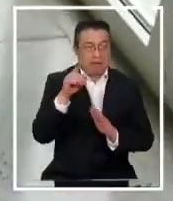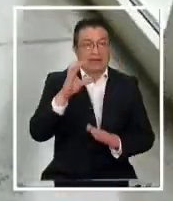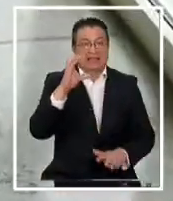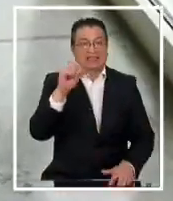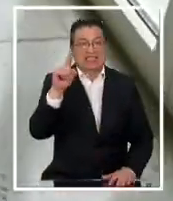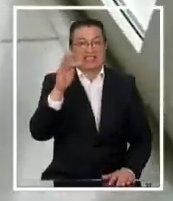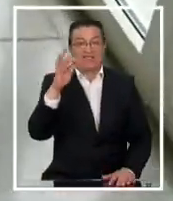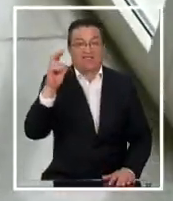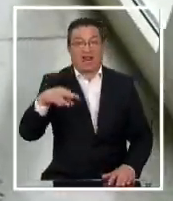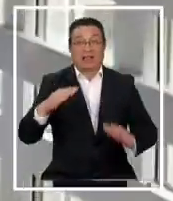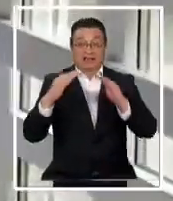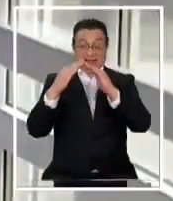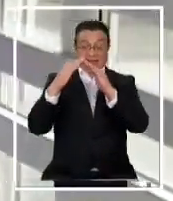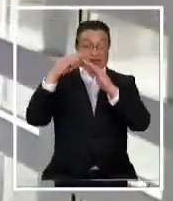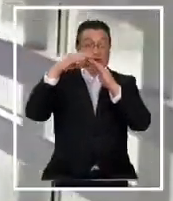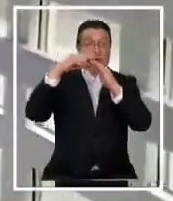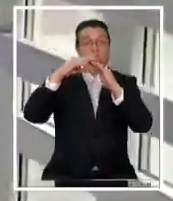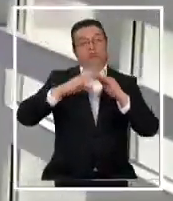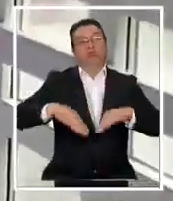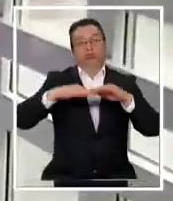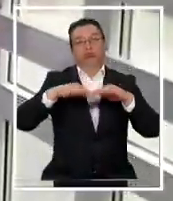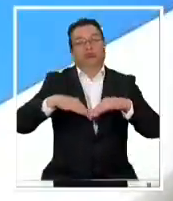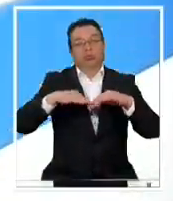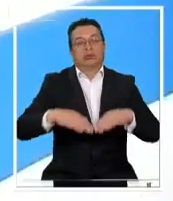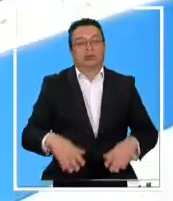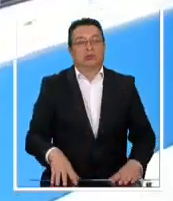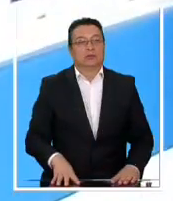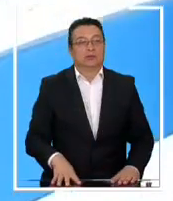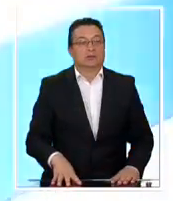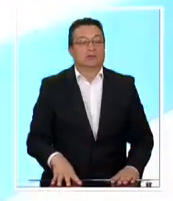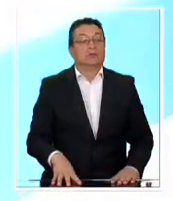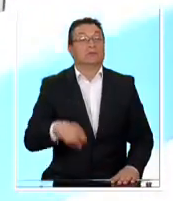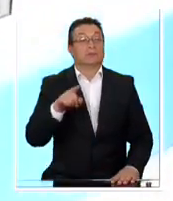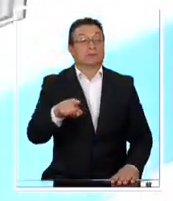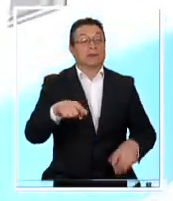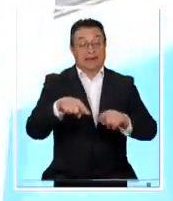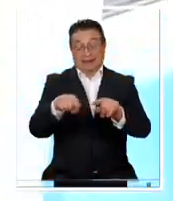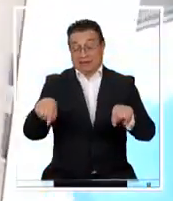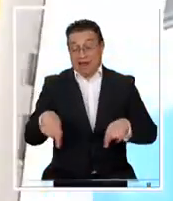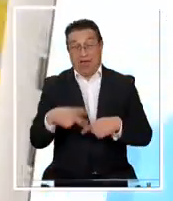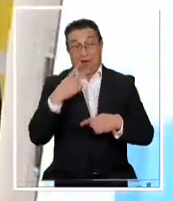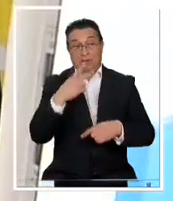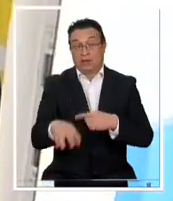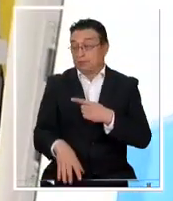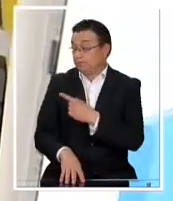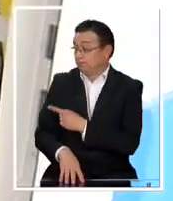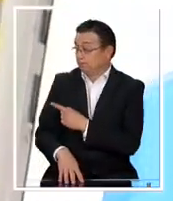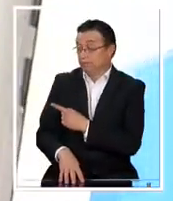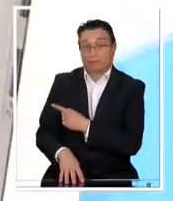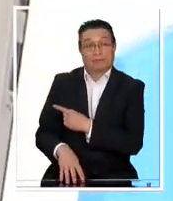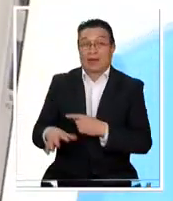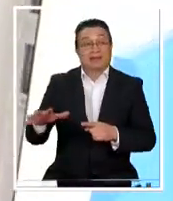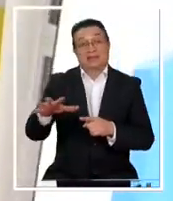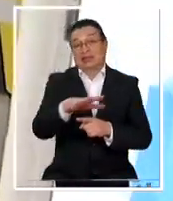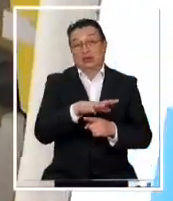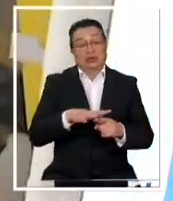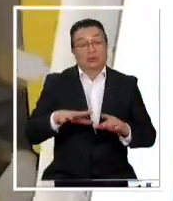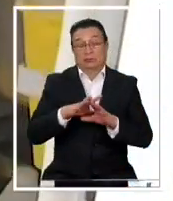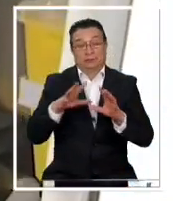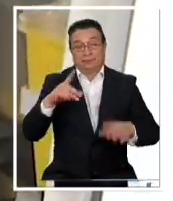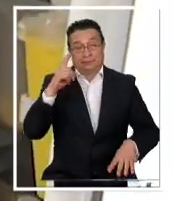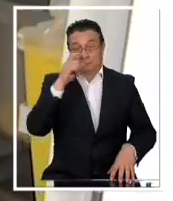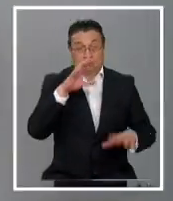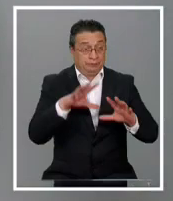Cefam, el techo simplemente no resistió. Esto parte de las salas, miren, ustedes pueden ver también. La situación es bastante